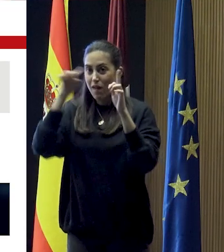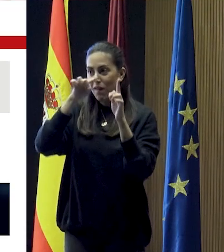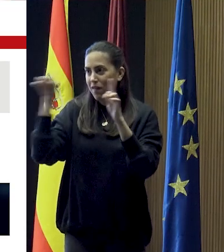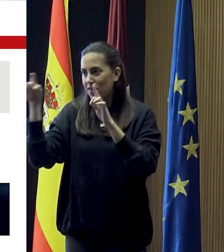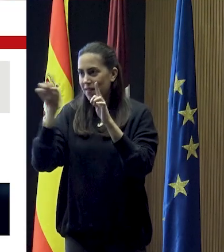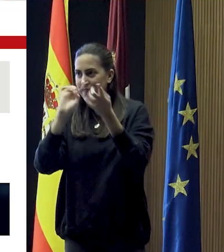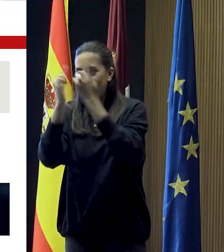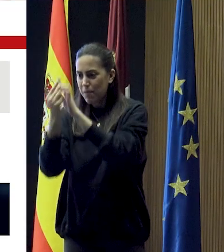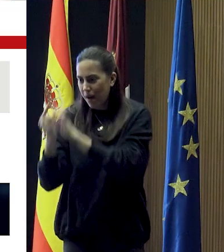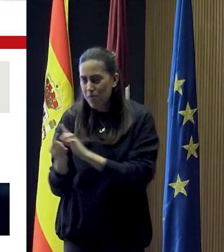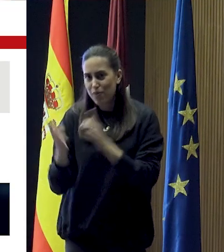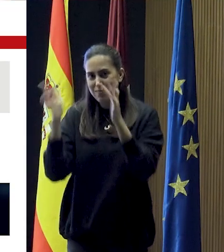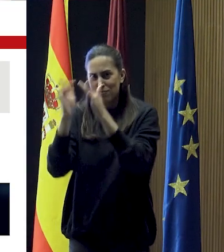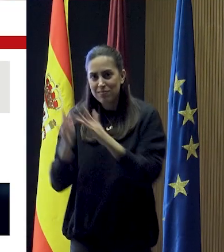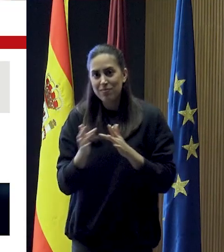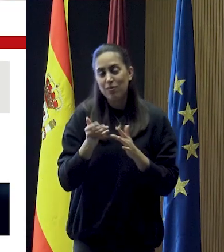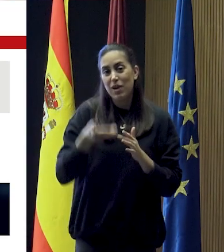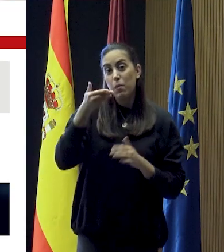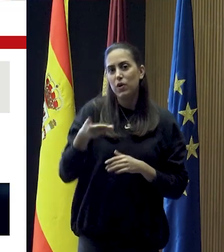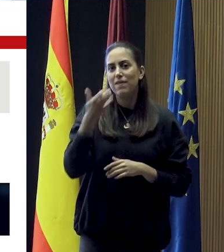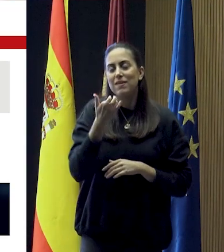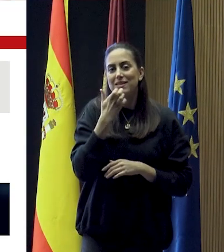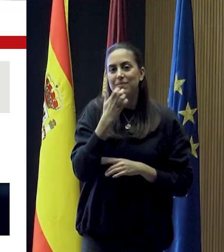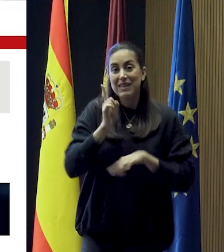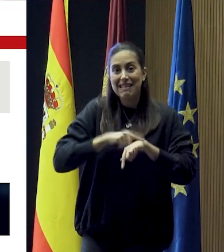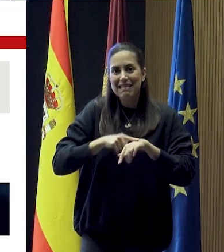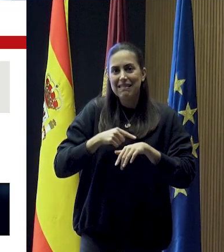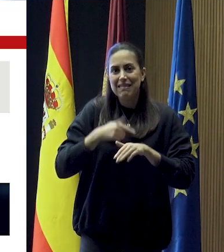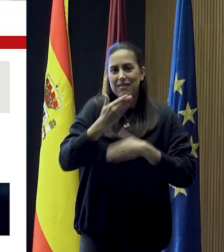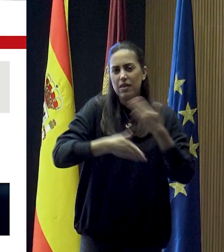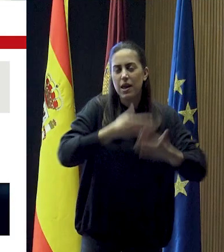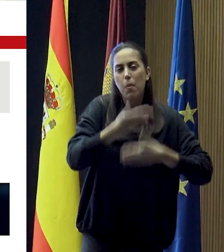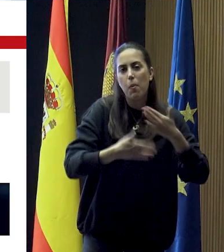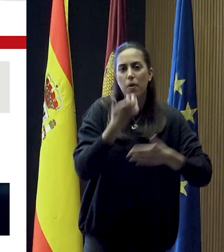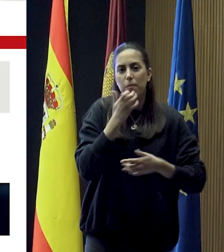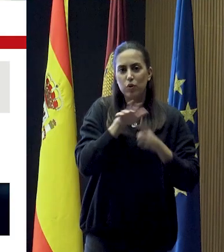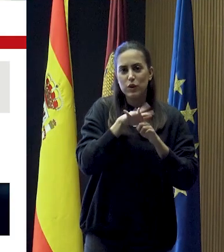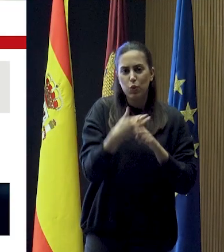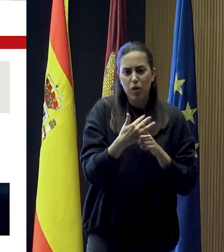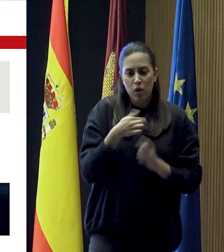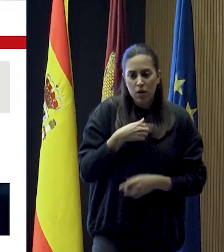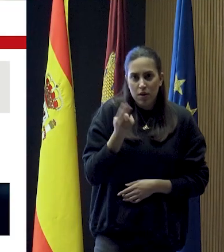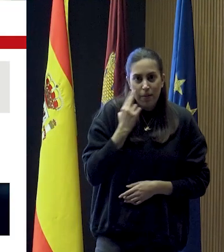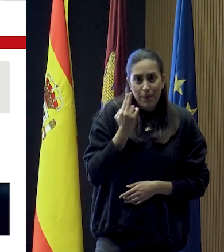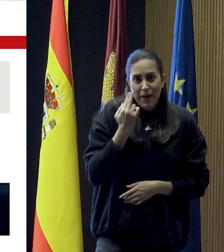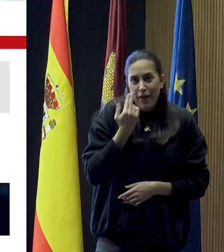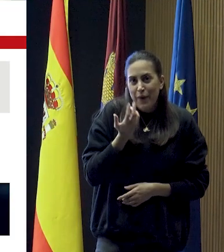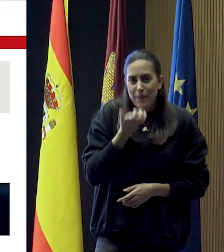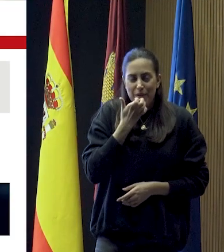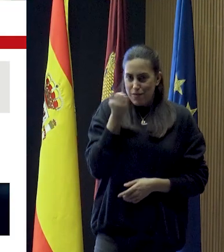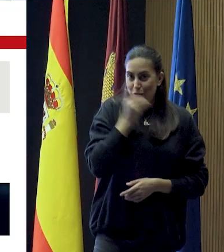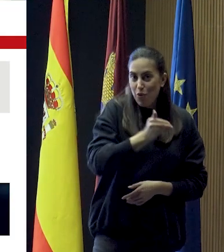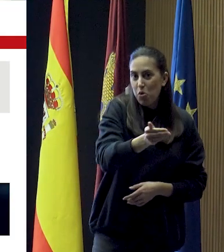importante, porque cuando pasa el tiempo, aquello que era aterrador para nosotros en el momento presente deja de ser